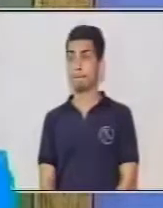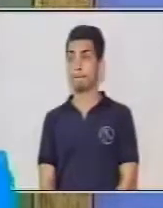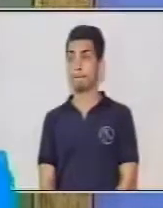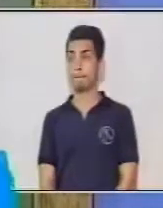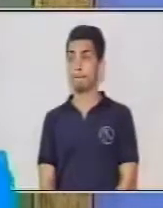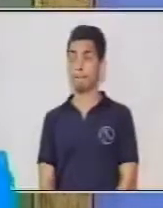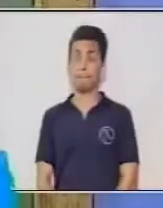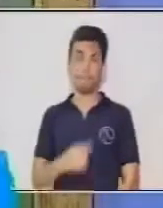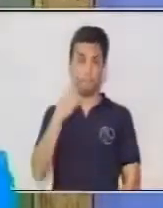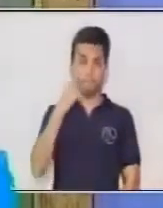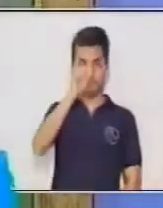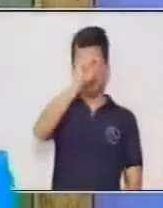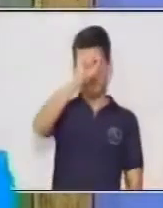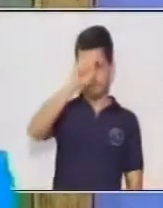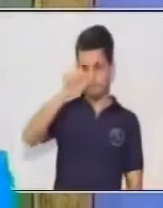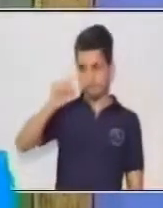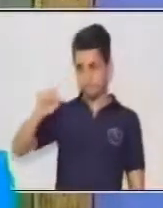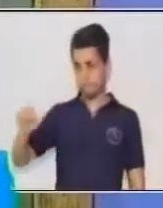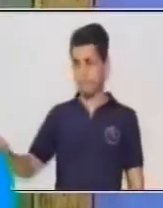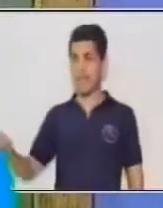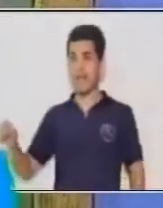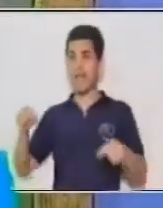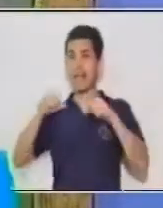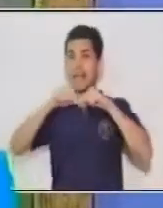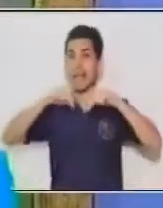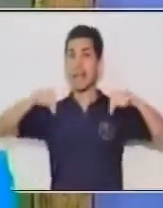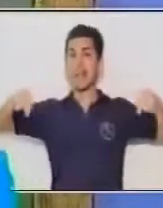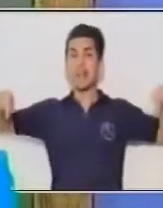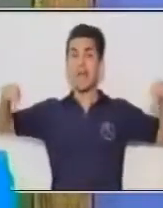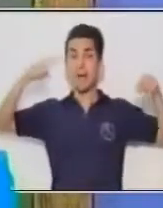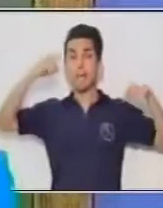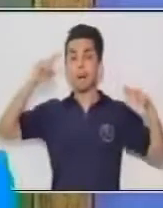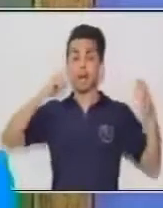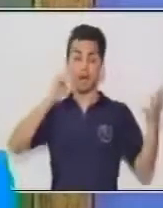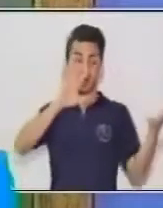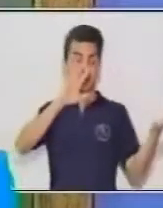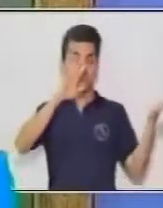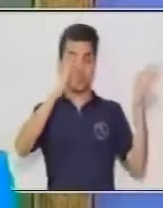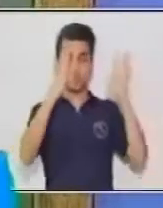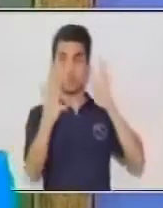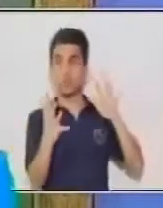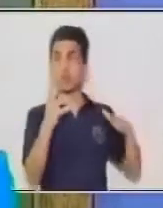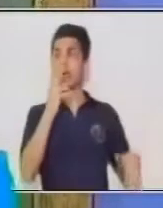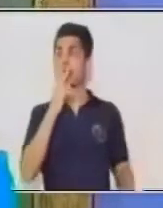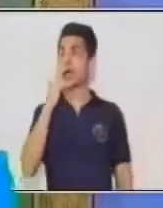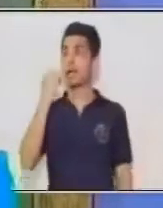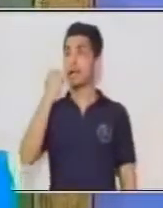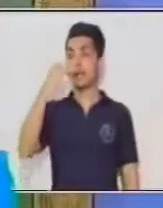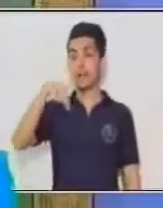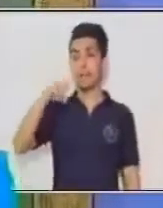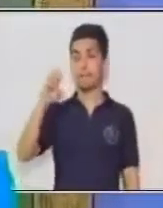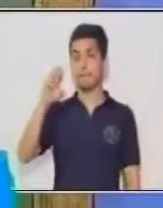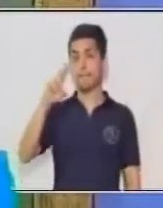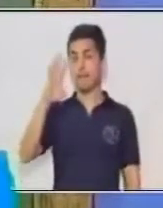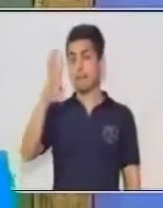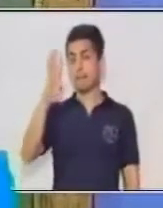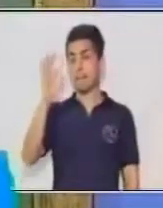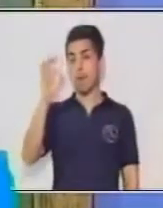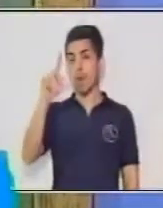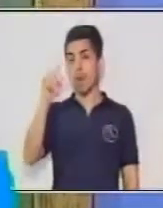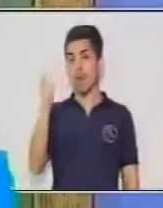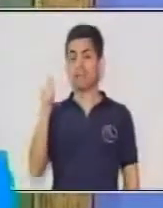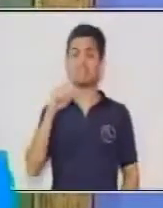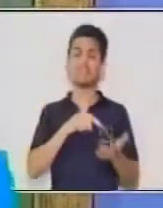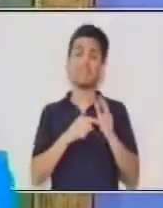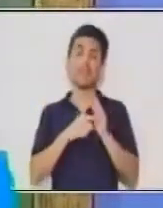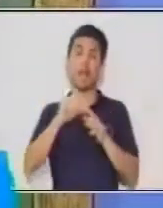Trazamos aquí una línea, ¿verdad?, para poder reflejar la hipérbola, porque es una doble curva, y entonces